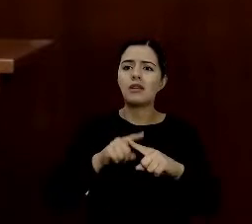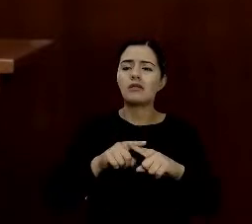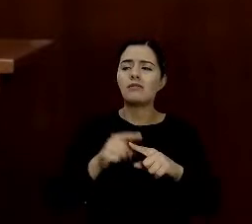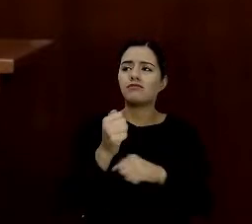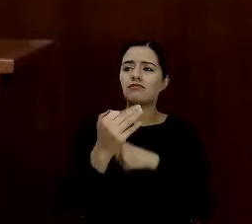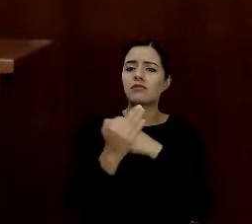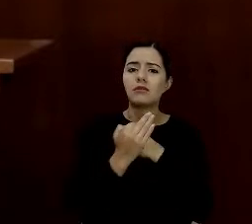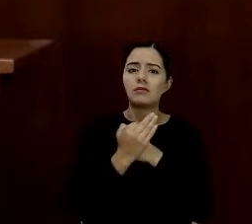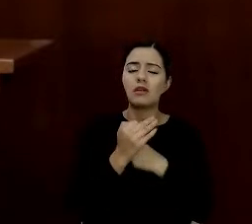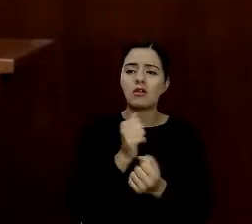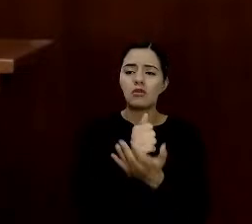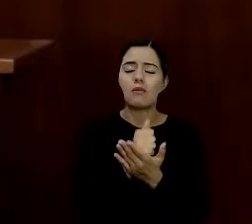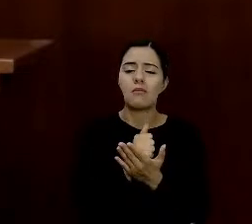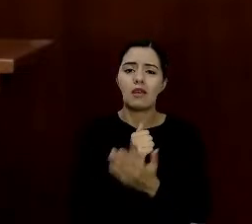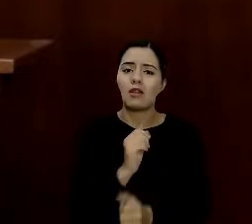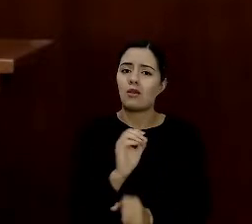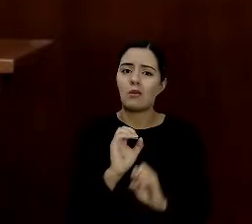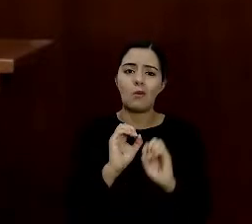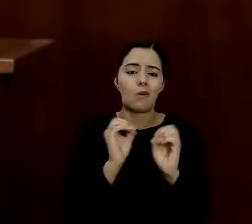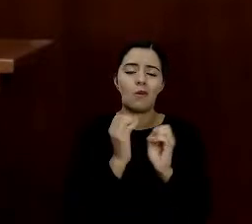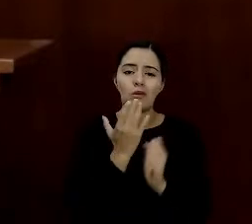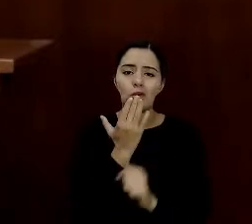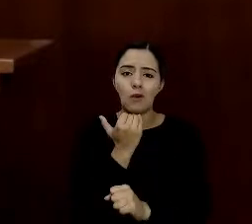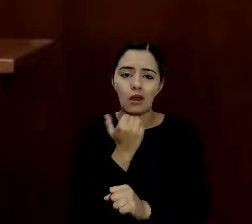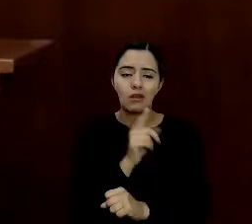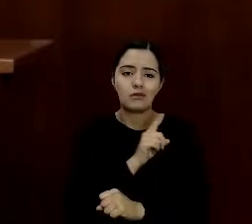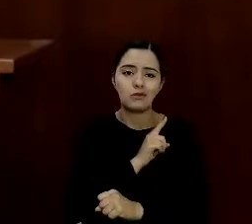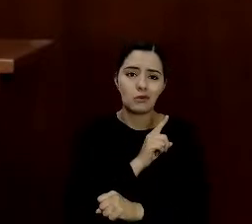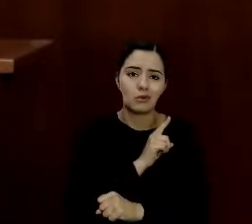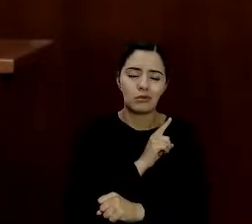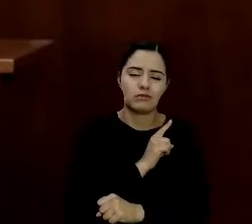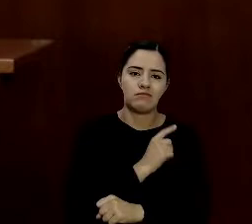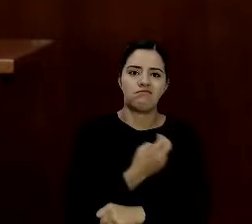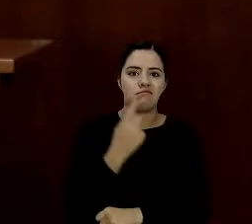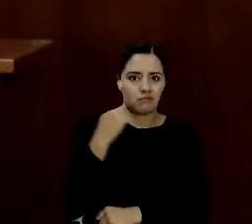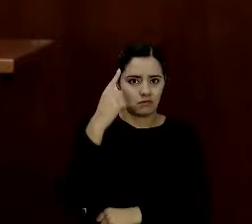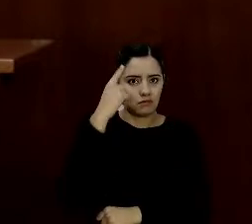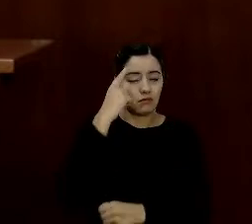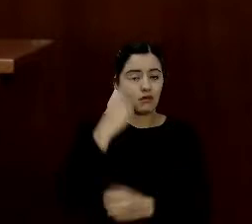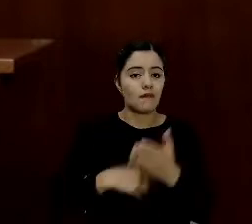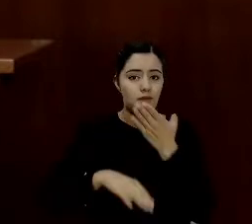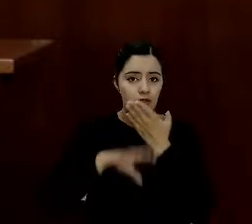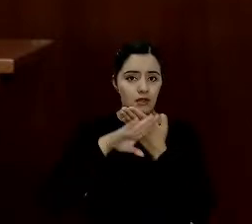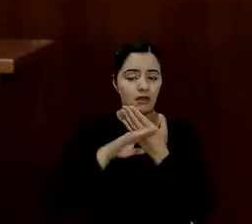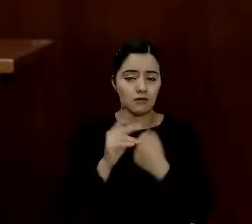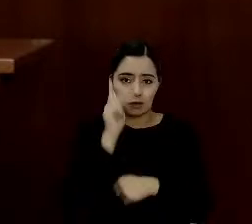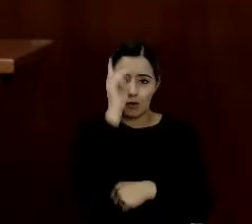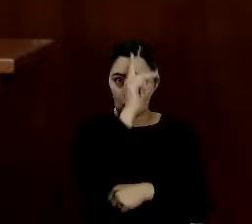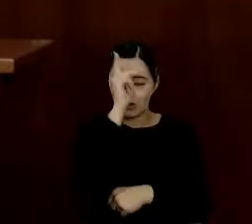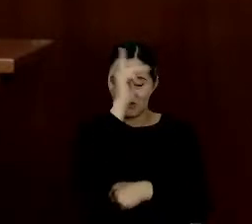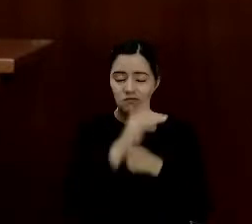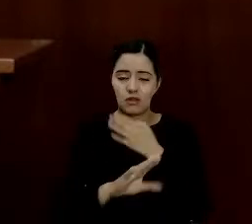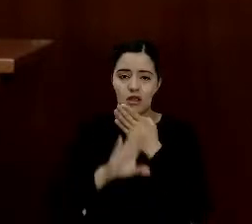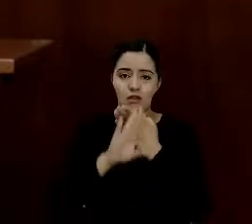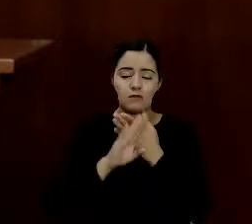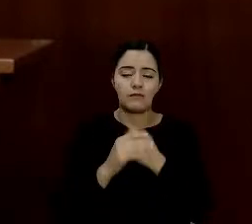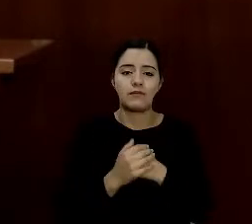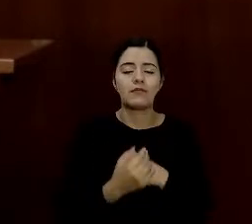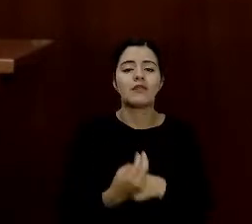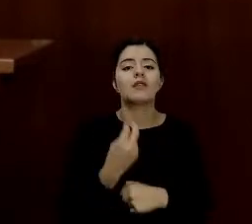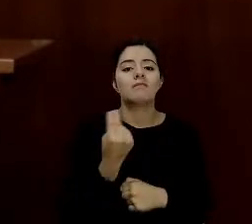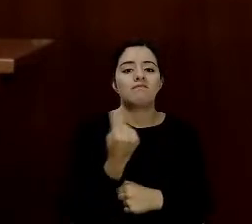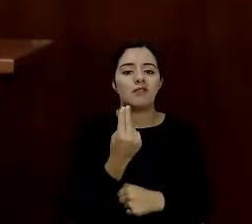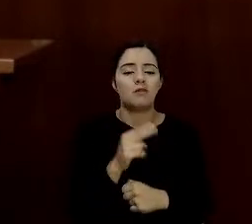problemática expuesta demanda mecanismo legislativos claros precisos y contundentes que